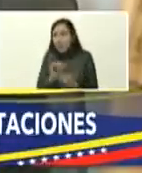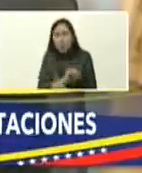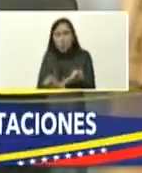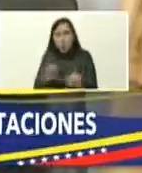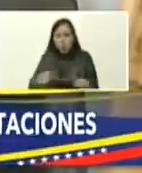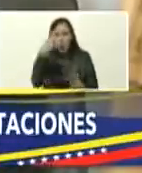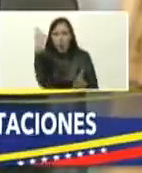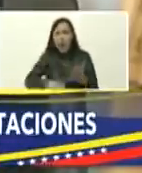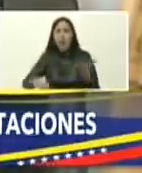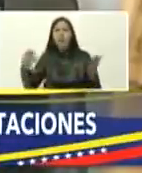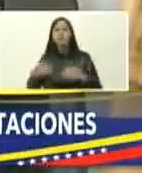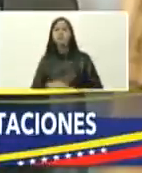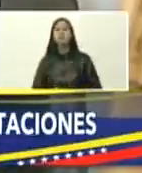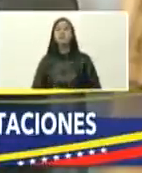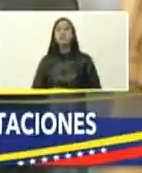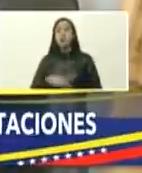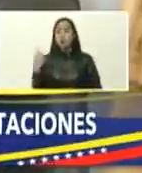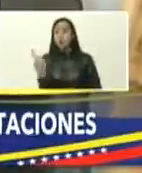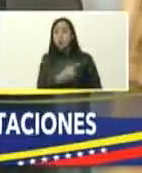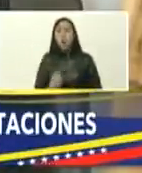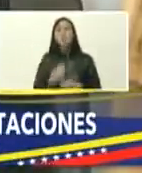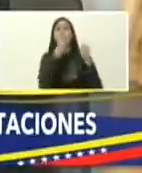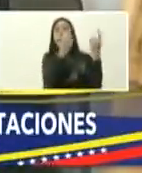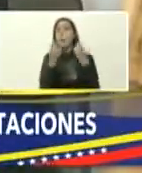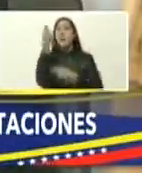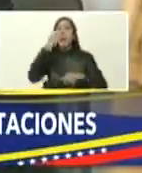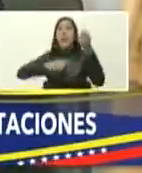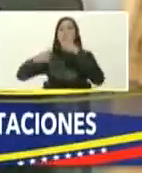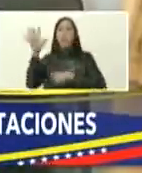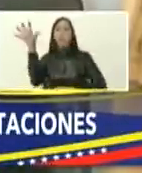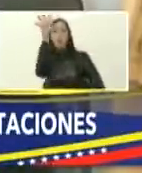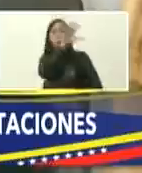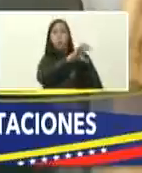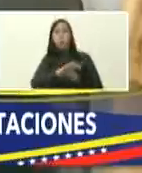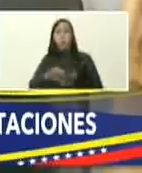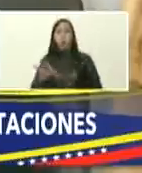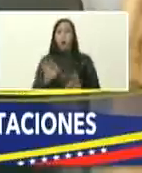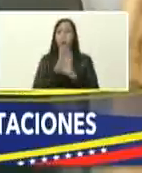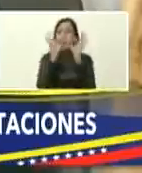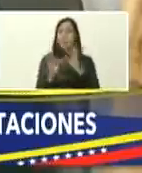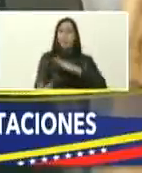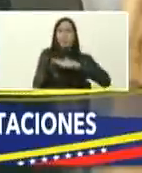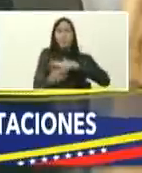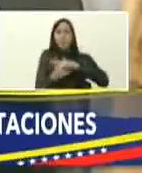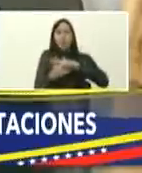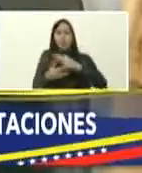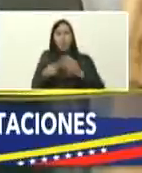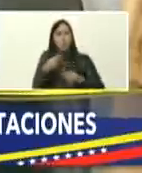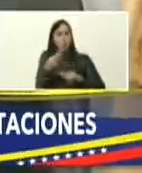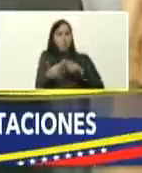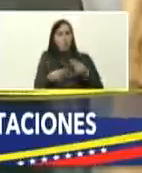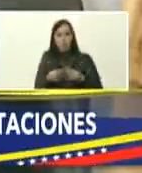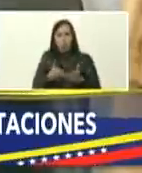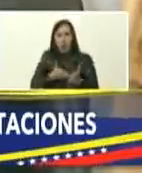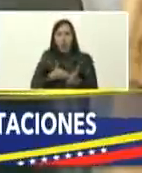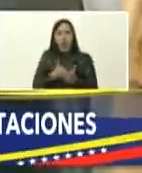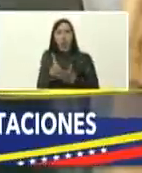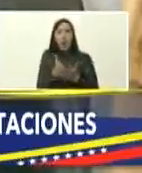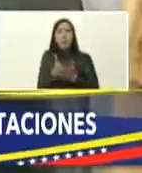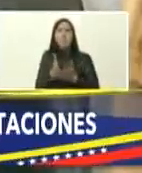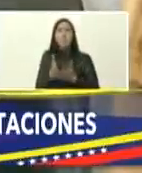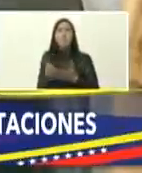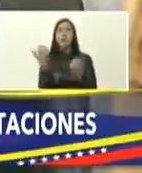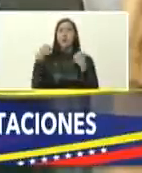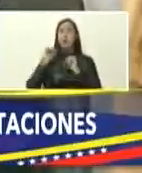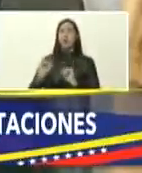creó la ventanilla única de comercio exterior, donde de forma digital se puede acceder y avanzar para evitar